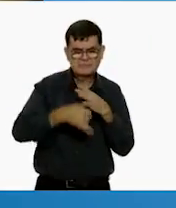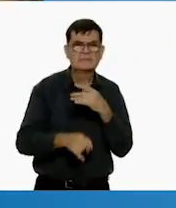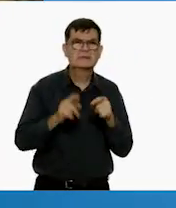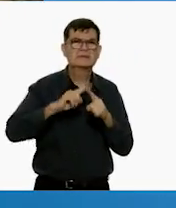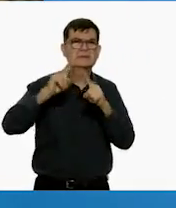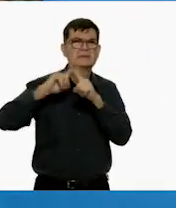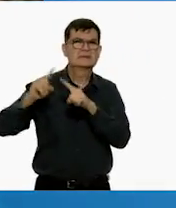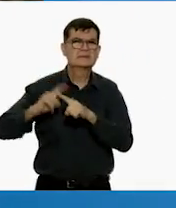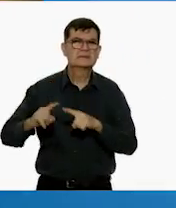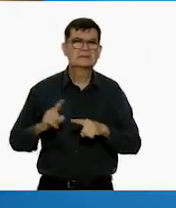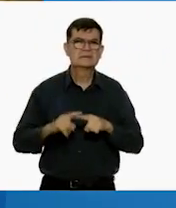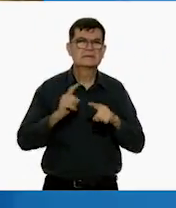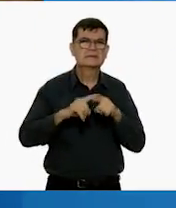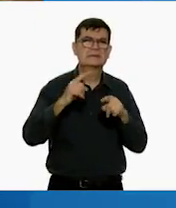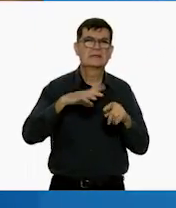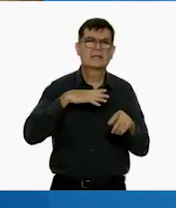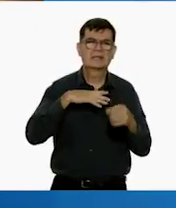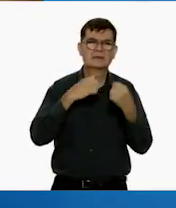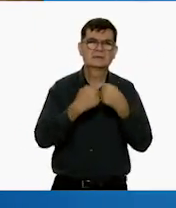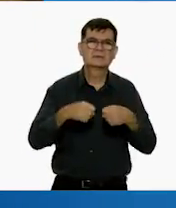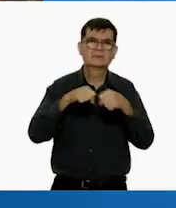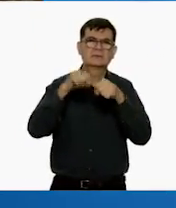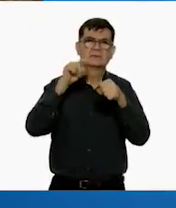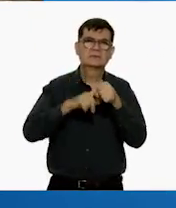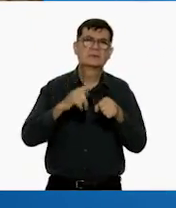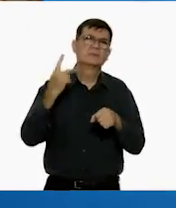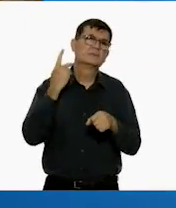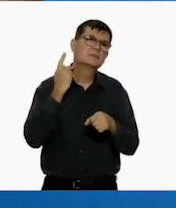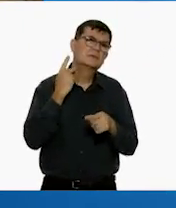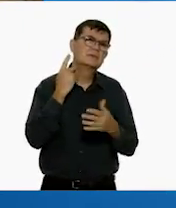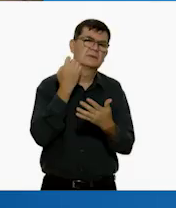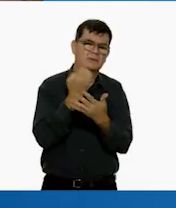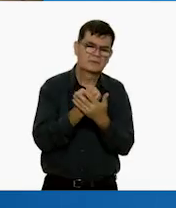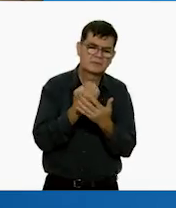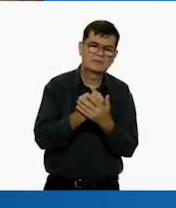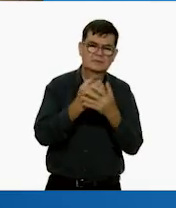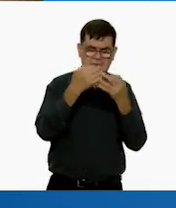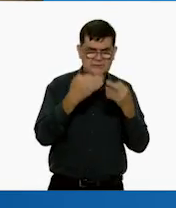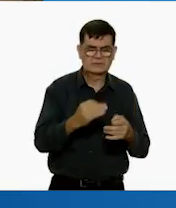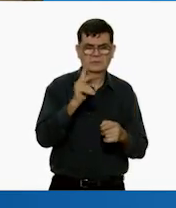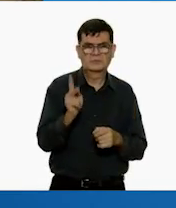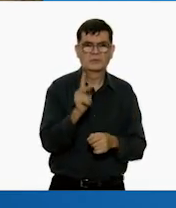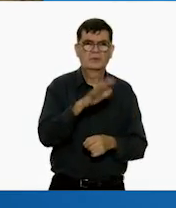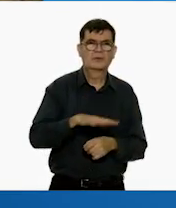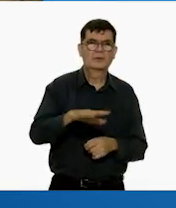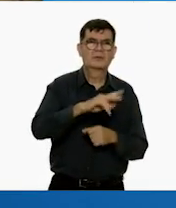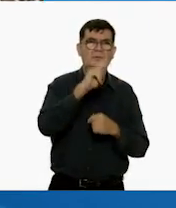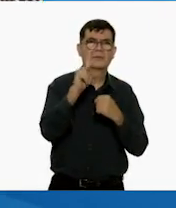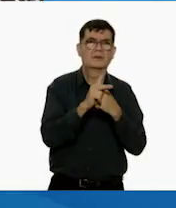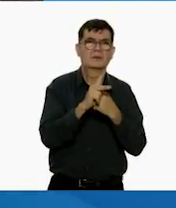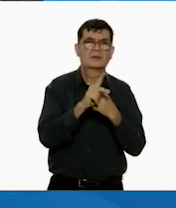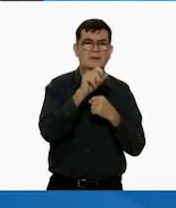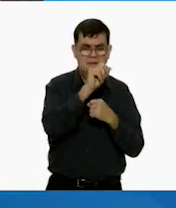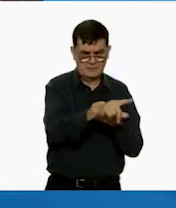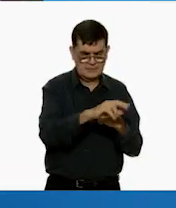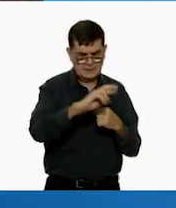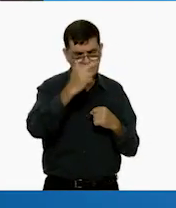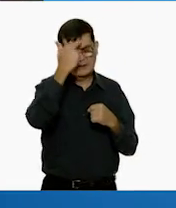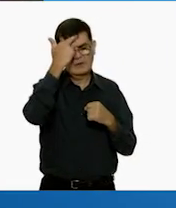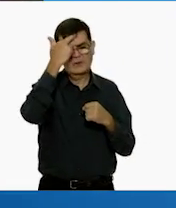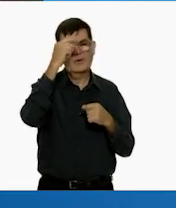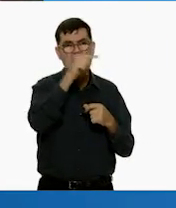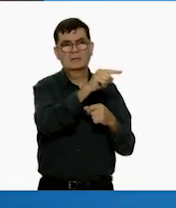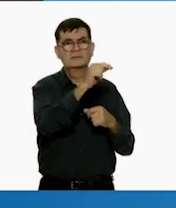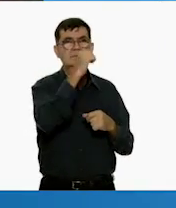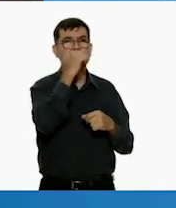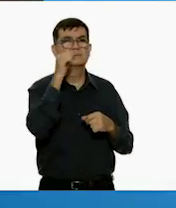la diversidad social, política, económica, étnica de este país. Y también recordamos hoy a